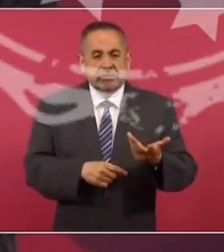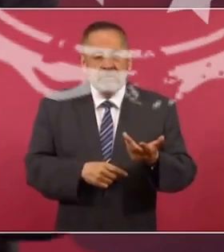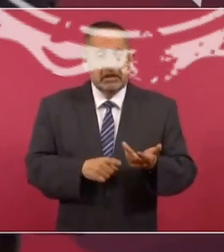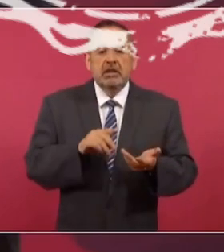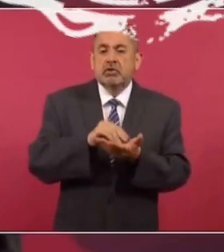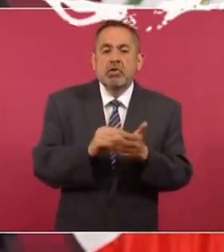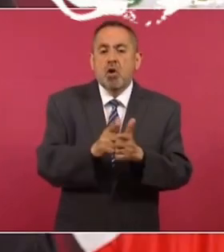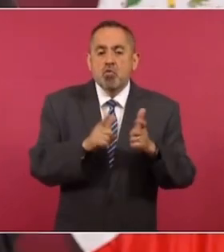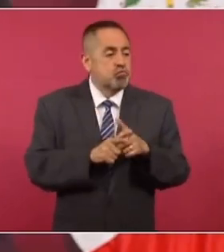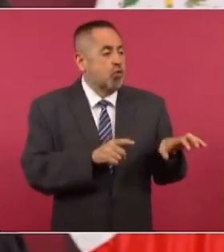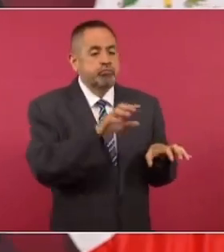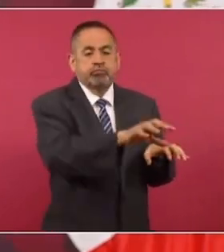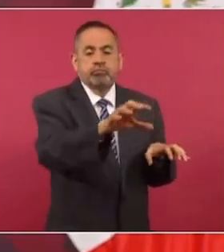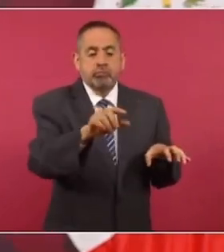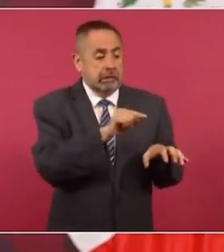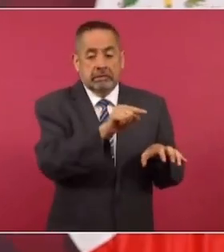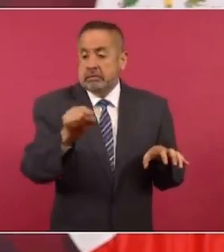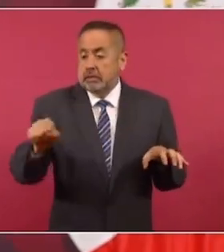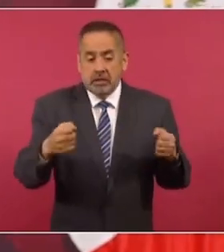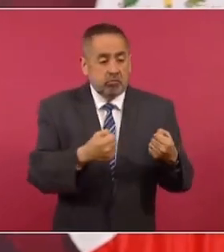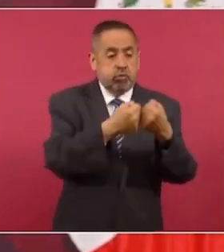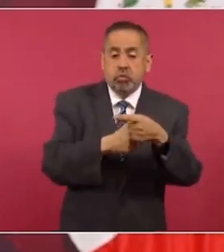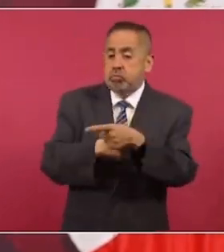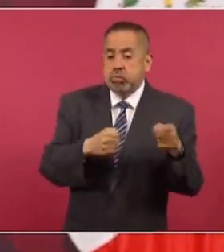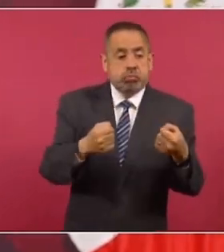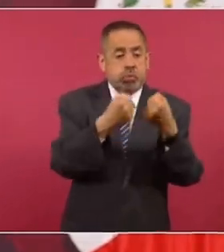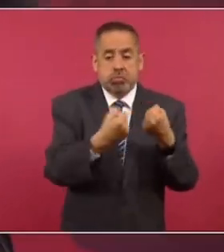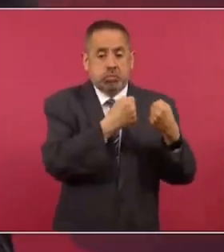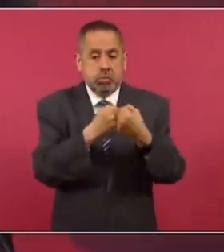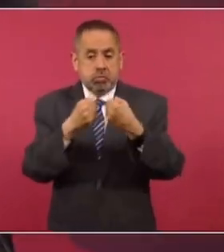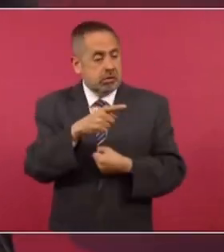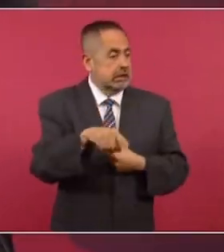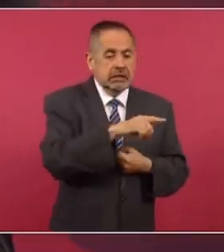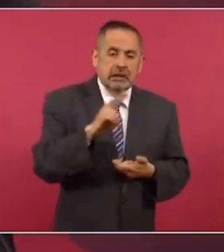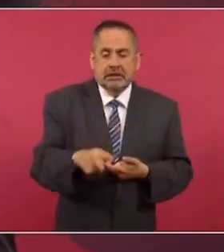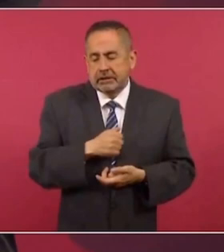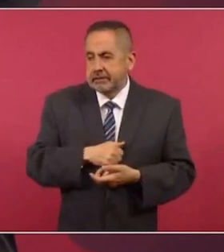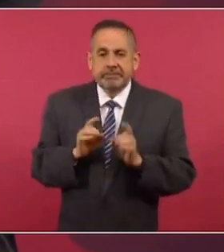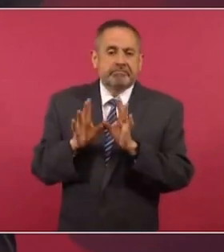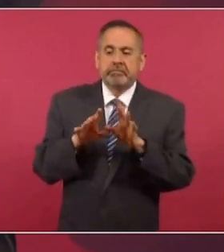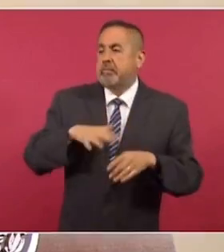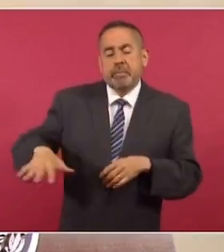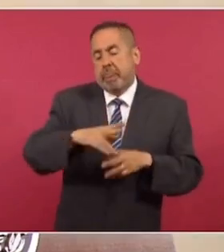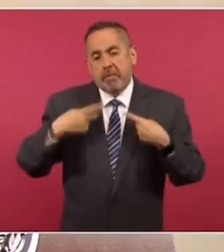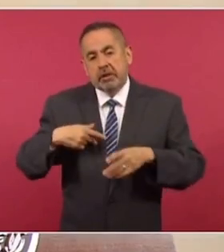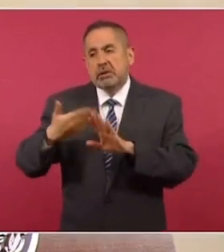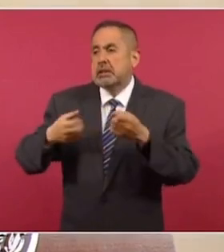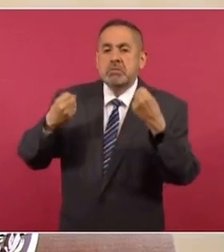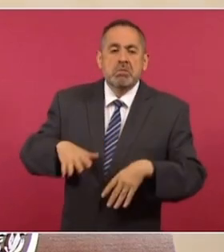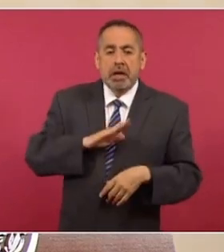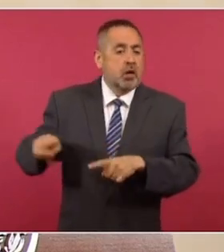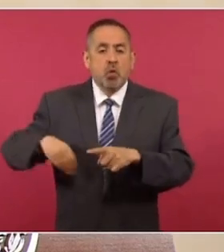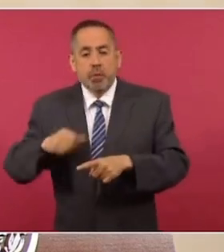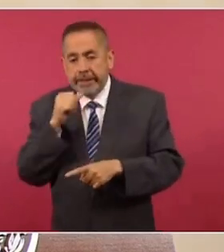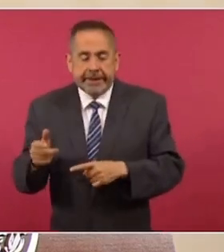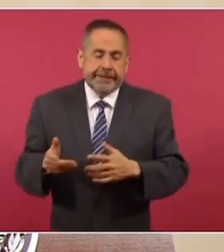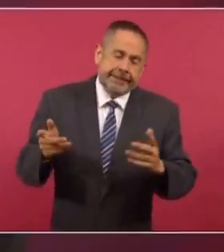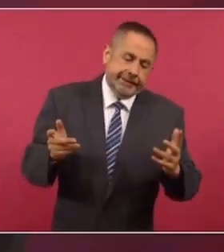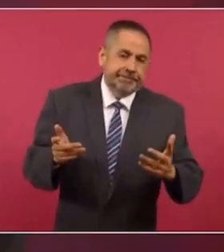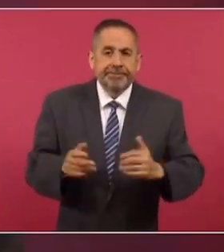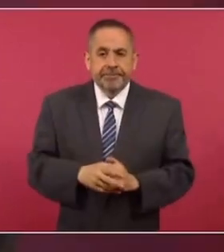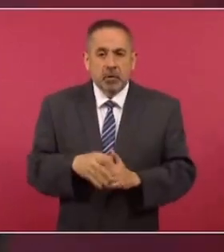Existen grupos que se enfrentan y lamentablemente también se afecta a gente inocente. Entonces